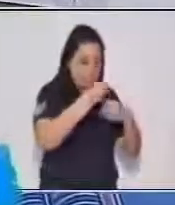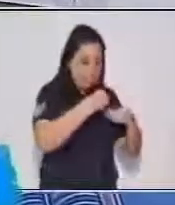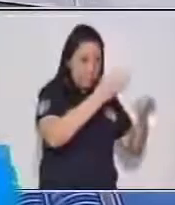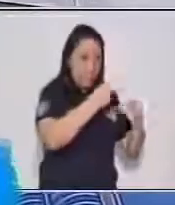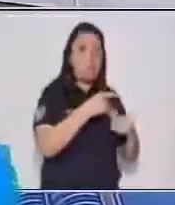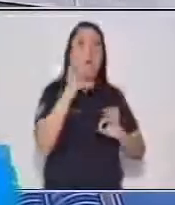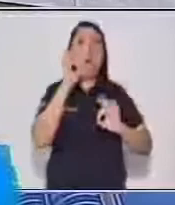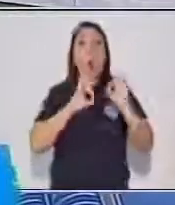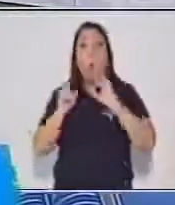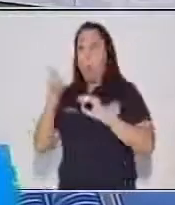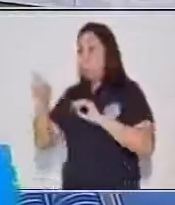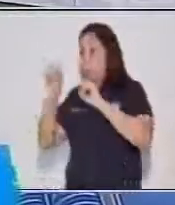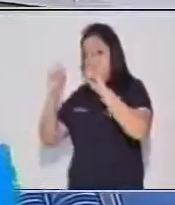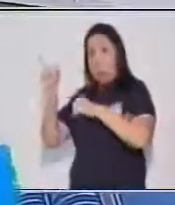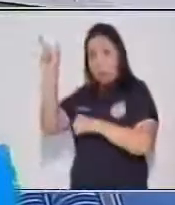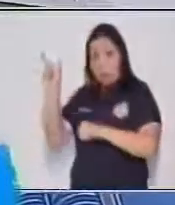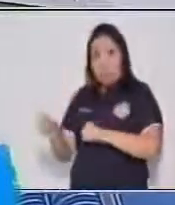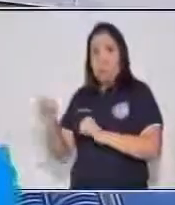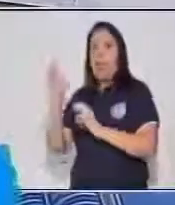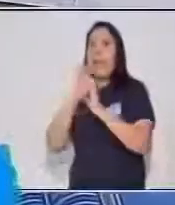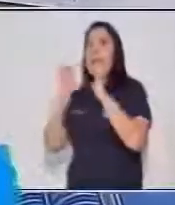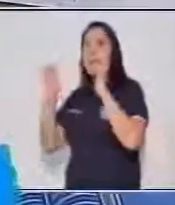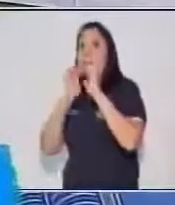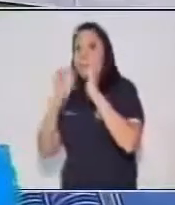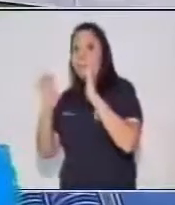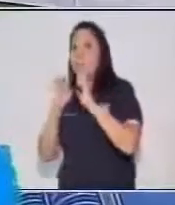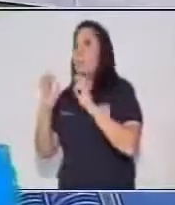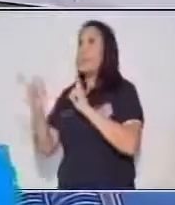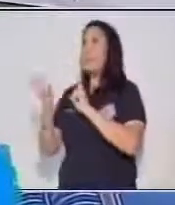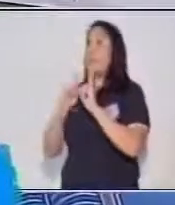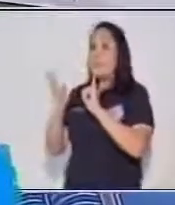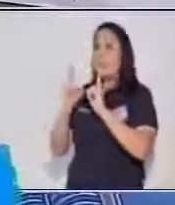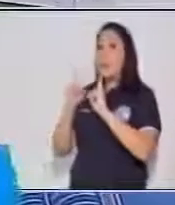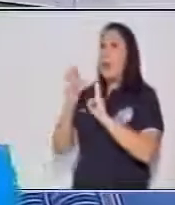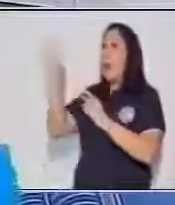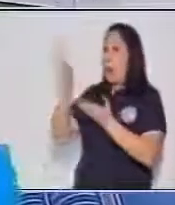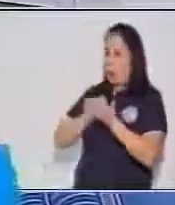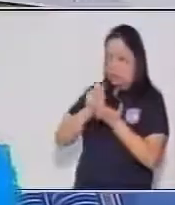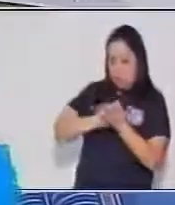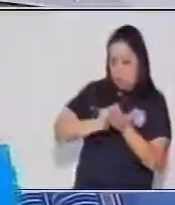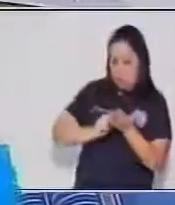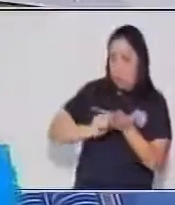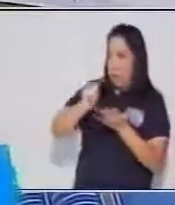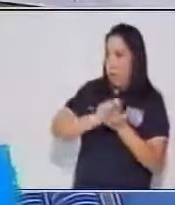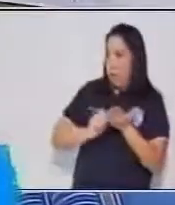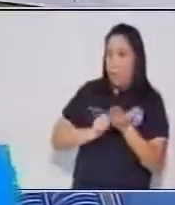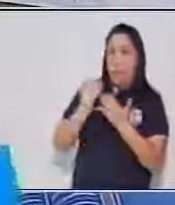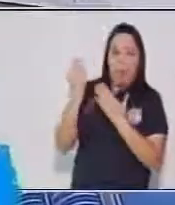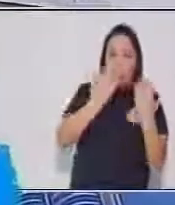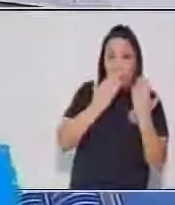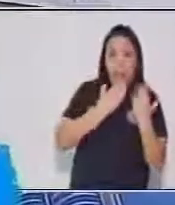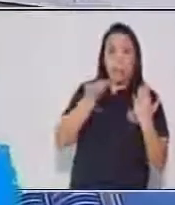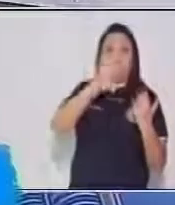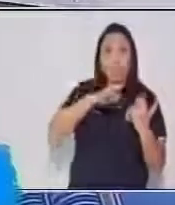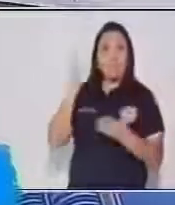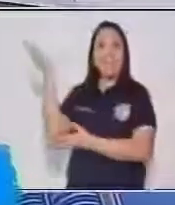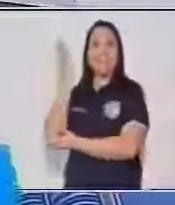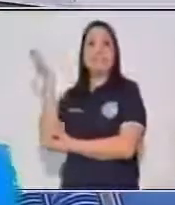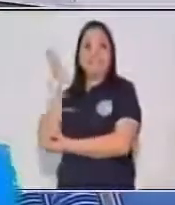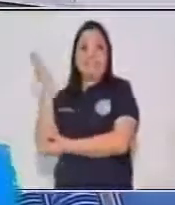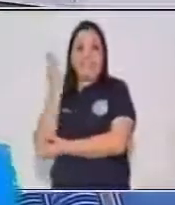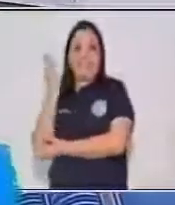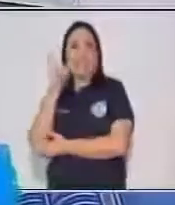a la persona o haciendo una videollamada ahora, ¿verdad? Que es a distancia. Entonces, puedes tomar esos recursos